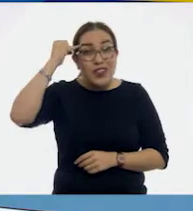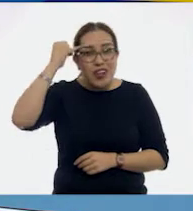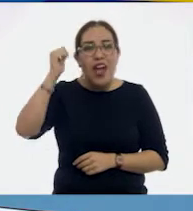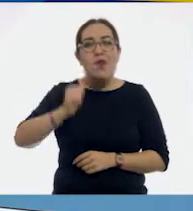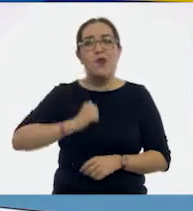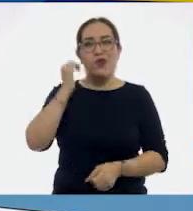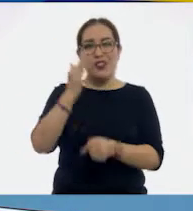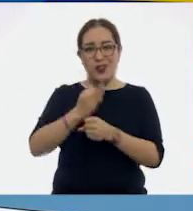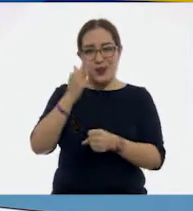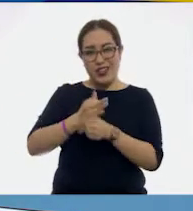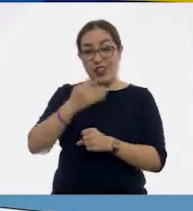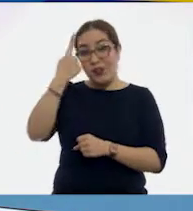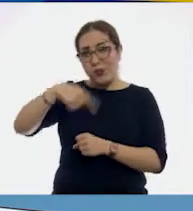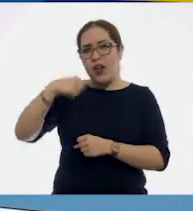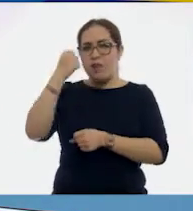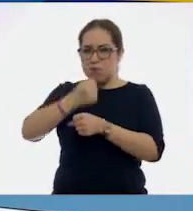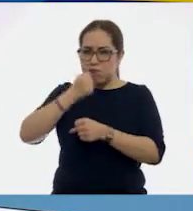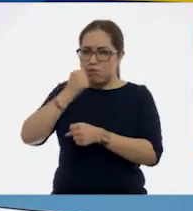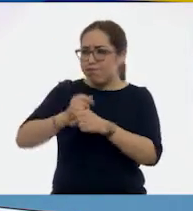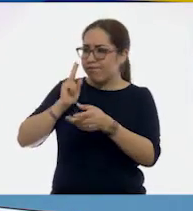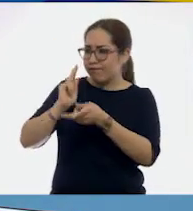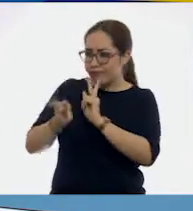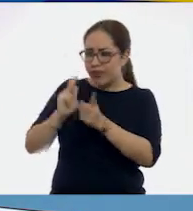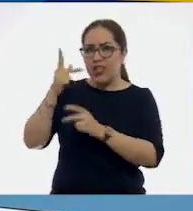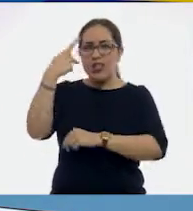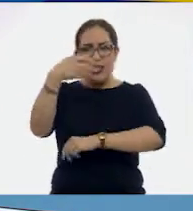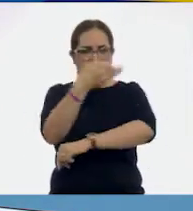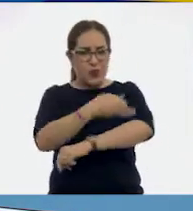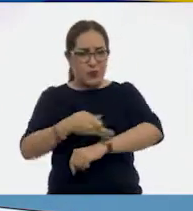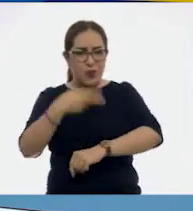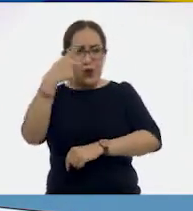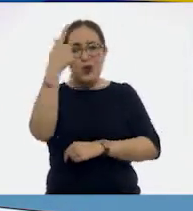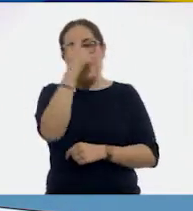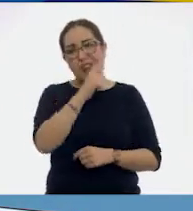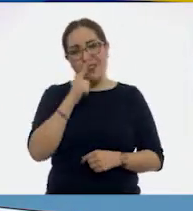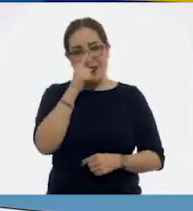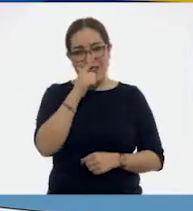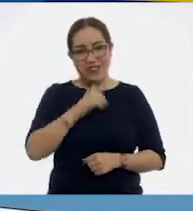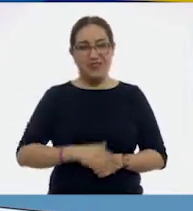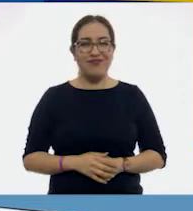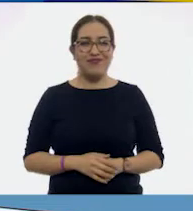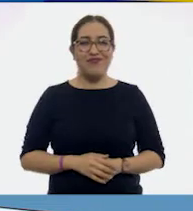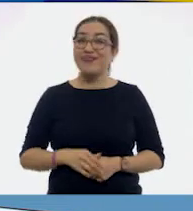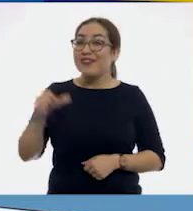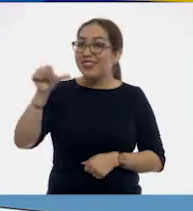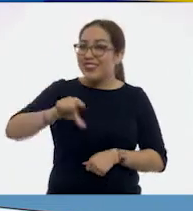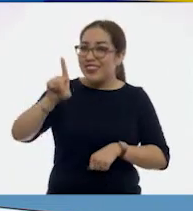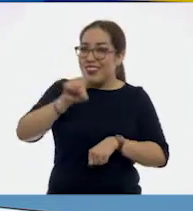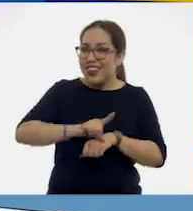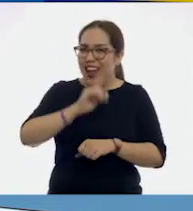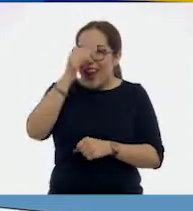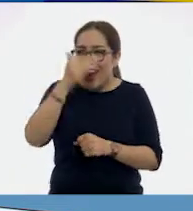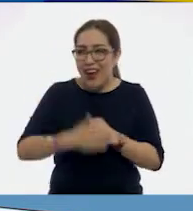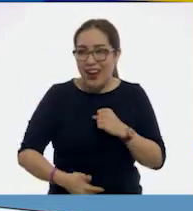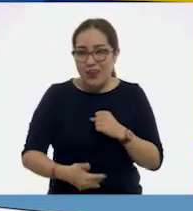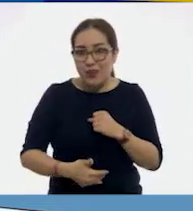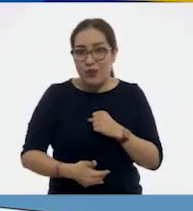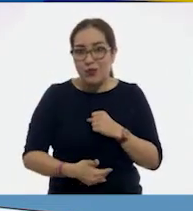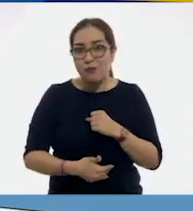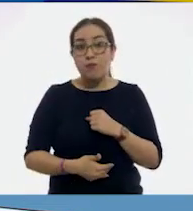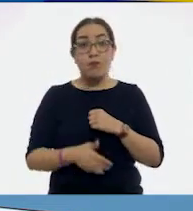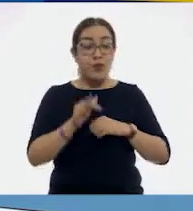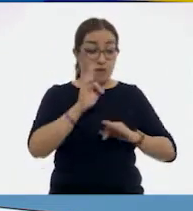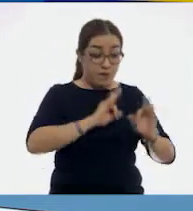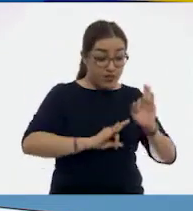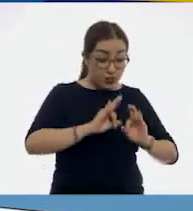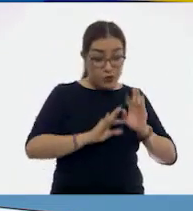también este momento para practicarla y platicar con tu familia en tu lengua materna. Por hoy hemos terminado con los factores